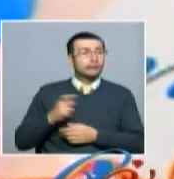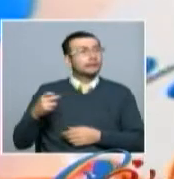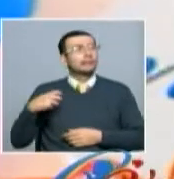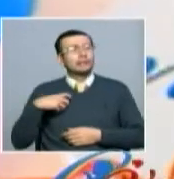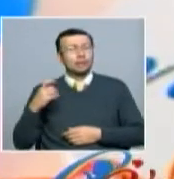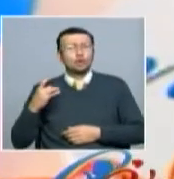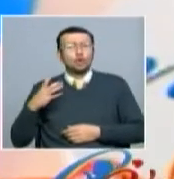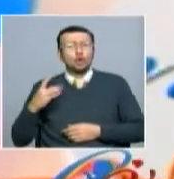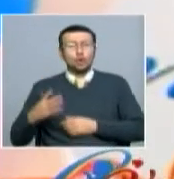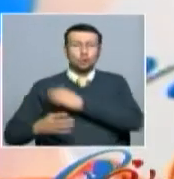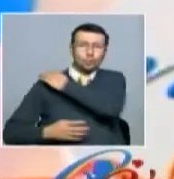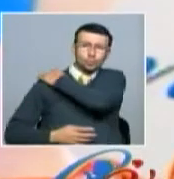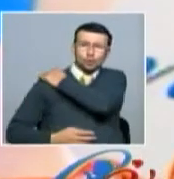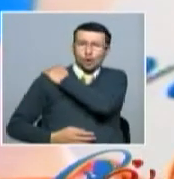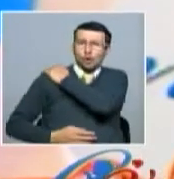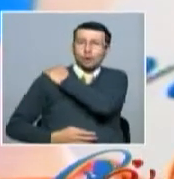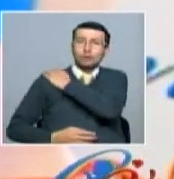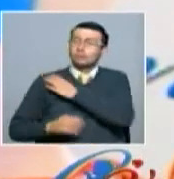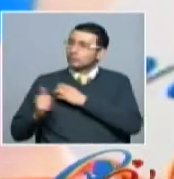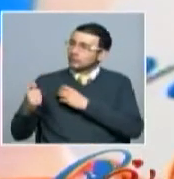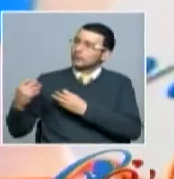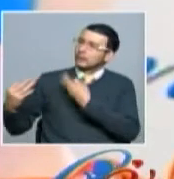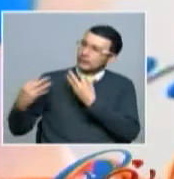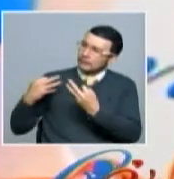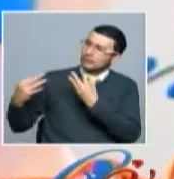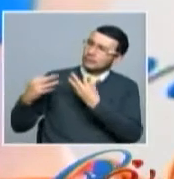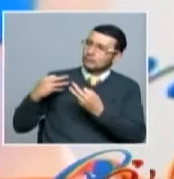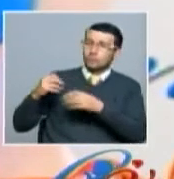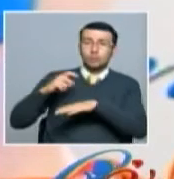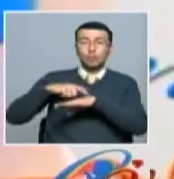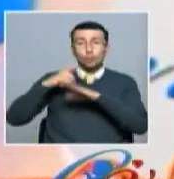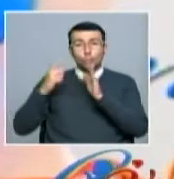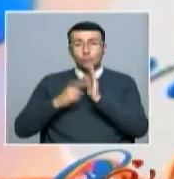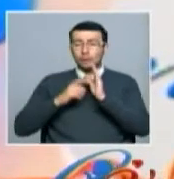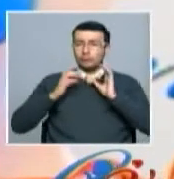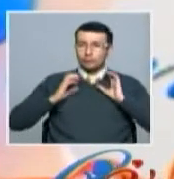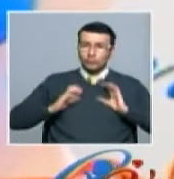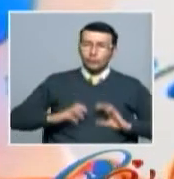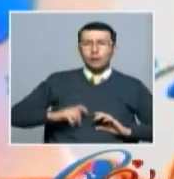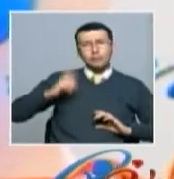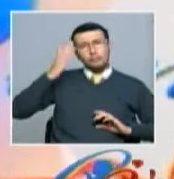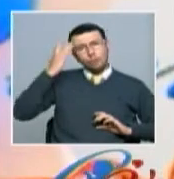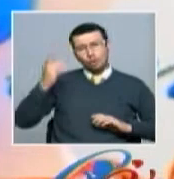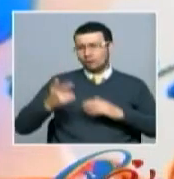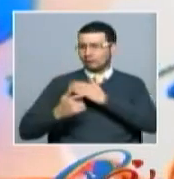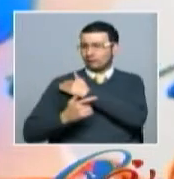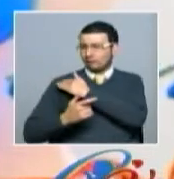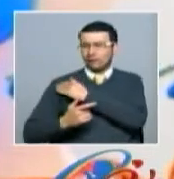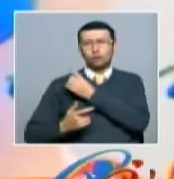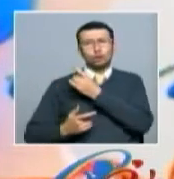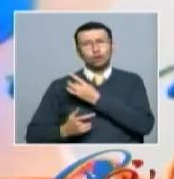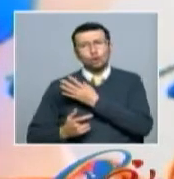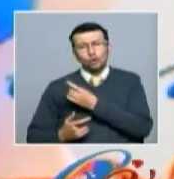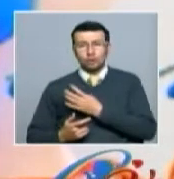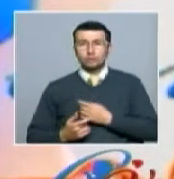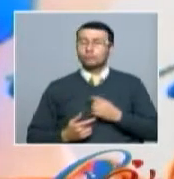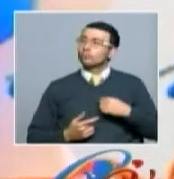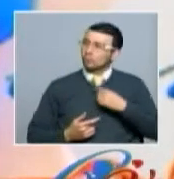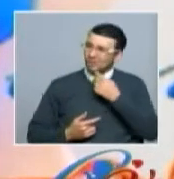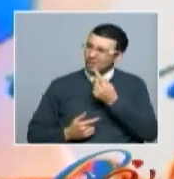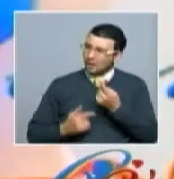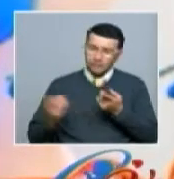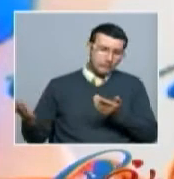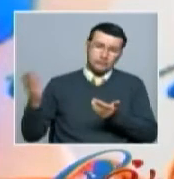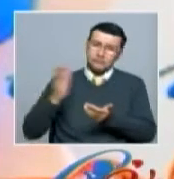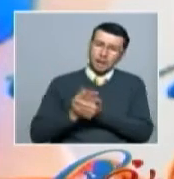un dolor en un hombro y usted empezó a explicarme toda la anatomía y explicarme el porqué de ese dolor. Y yo le decía, vamos a un